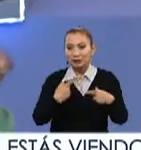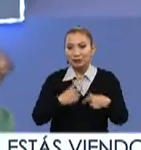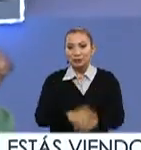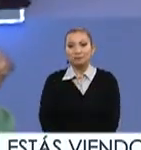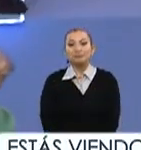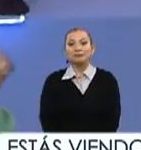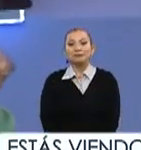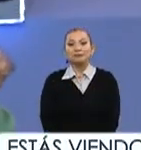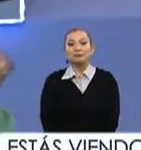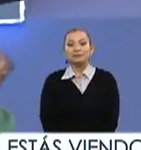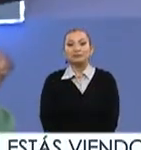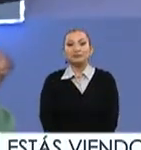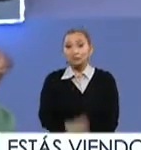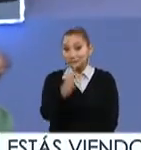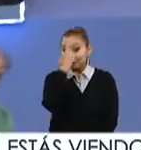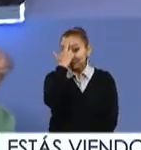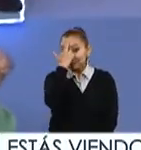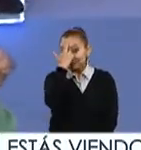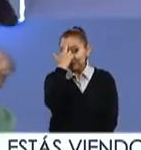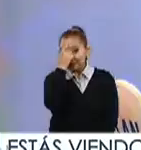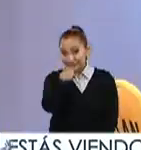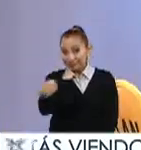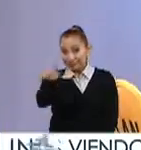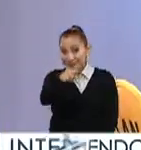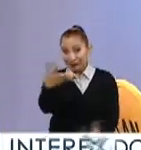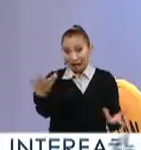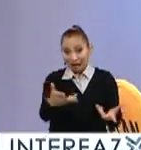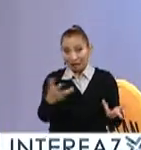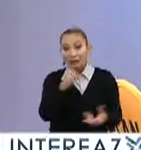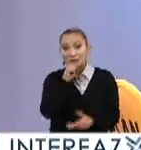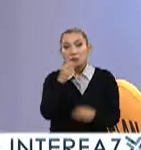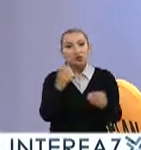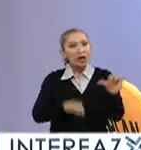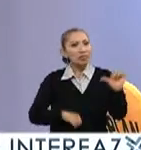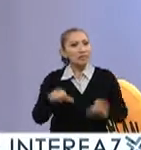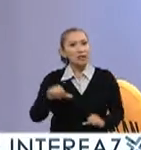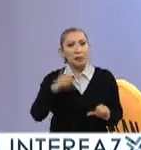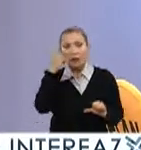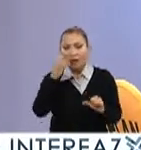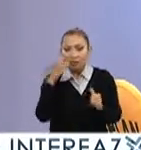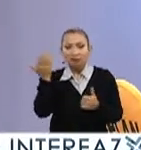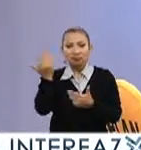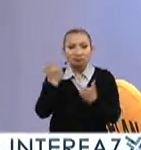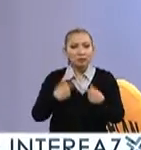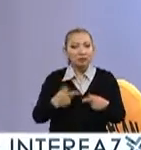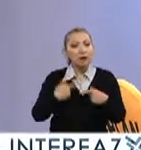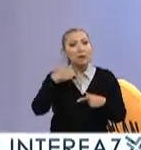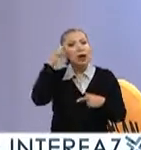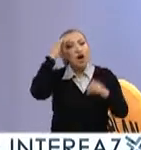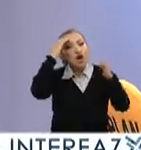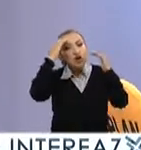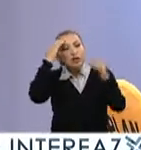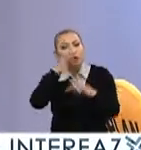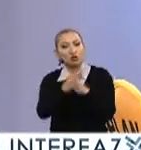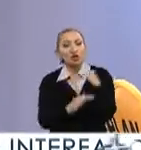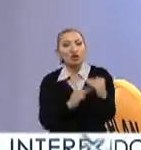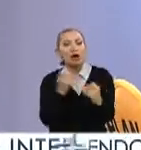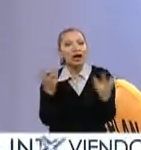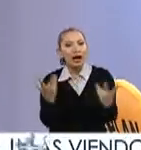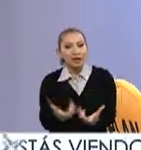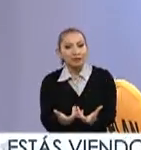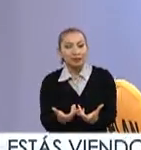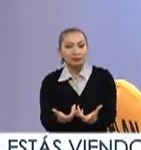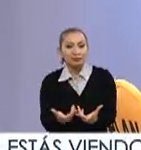población. Cabe recordar que ustedes hacen también muchas actividades para acercarse a la población, para que conozcan todo esto que